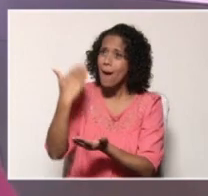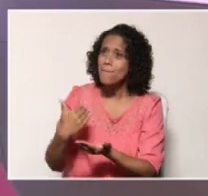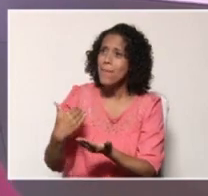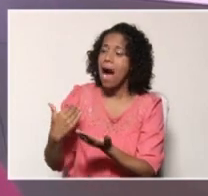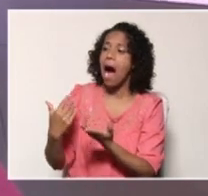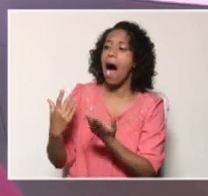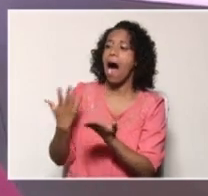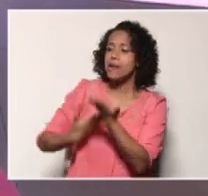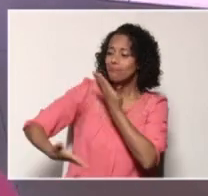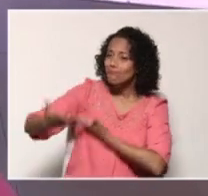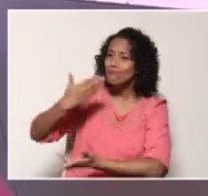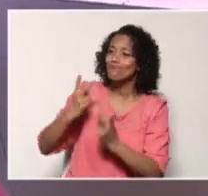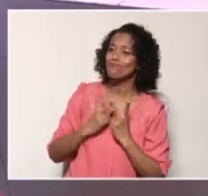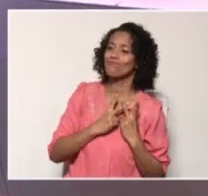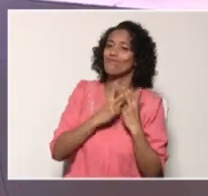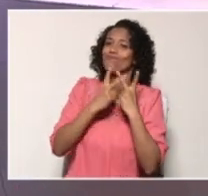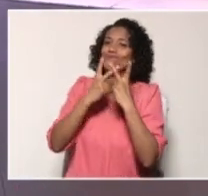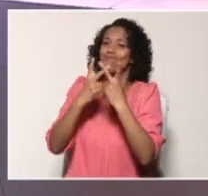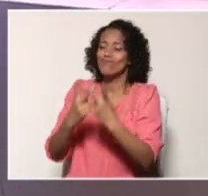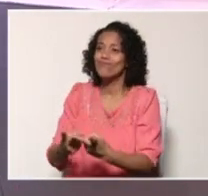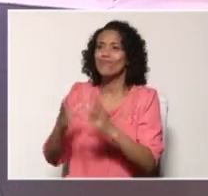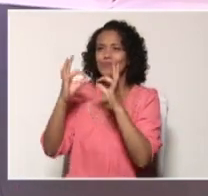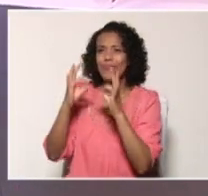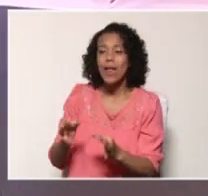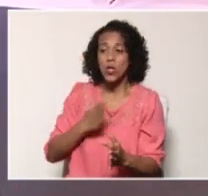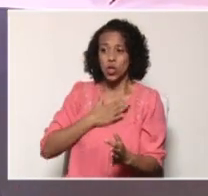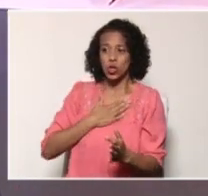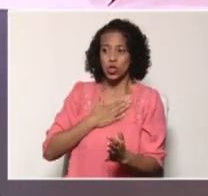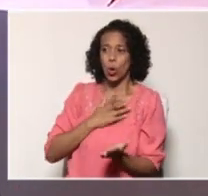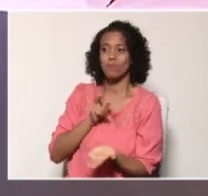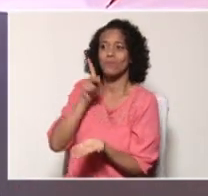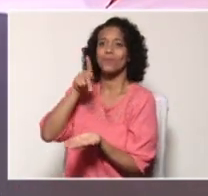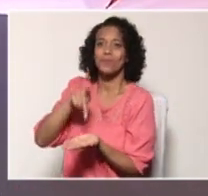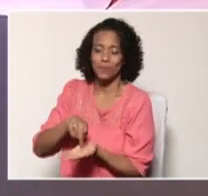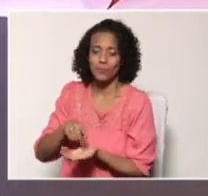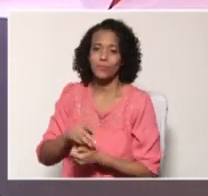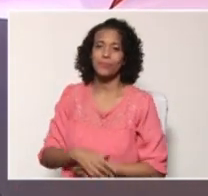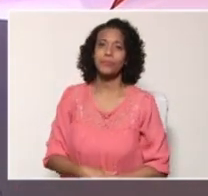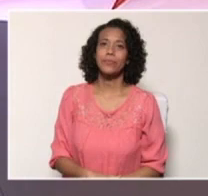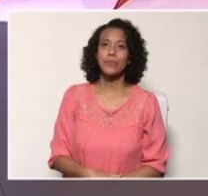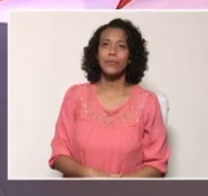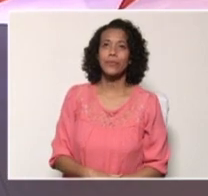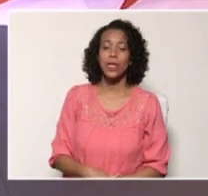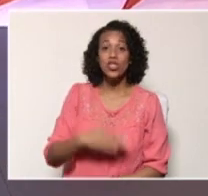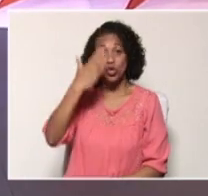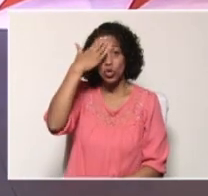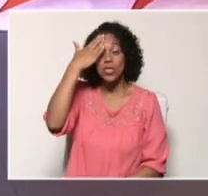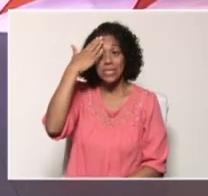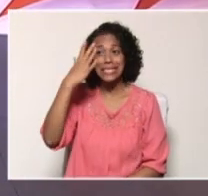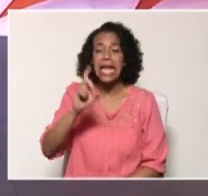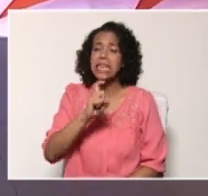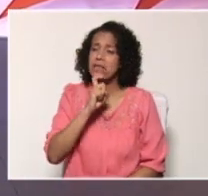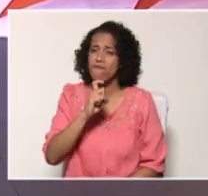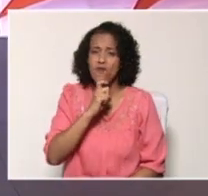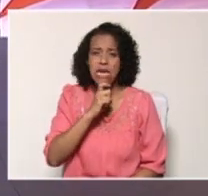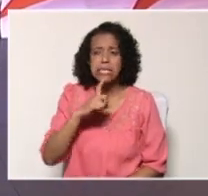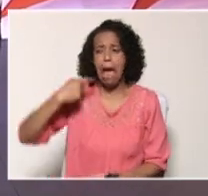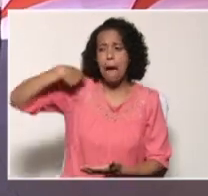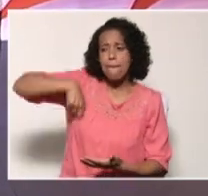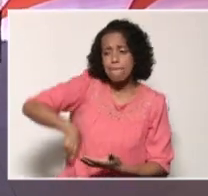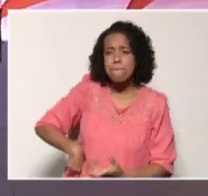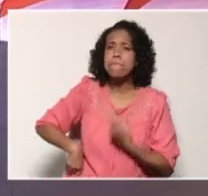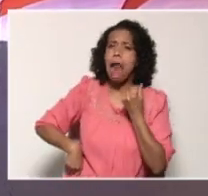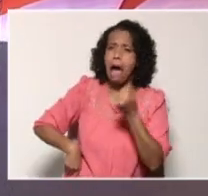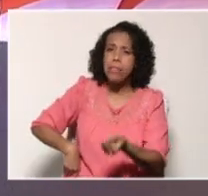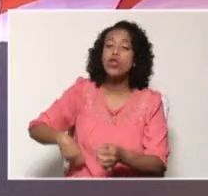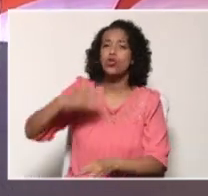valor de la cooperación se desarrolla. ¿Por qué? Porque estoy involucrado en el proceso. Sé lo que cuesta adquirirlo, sé cuál es el